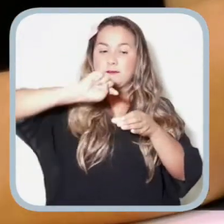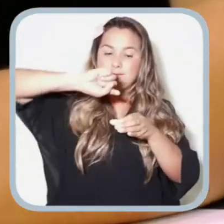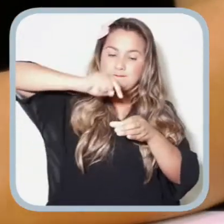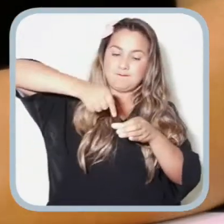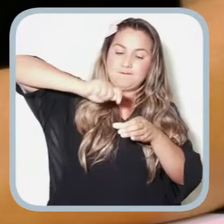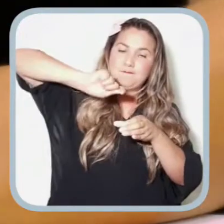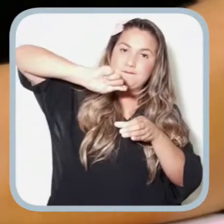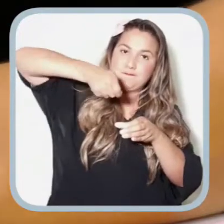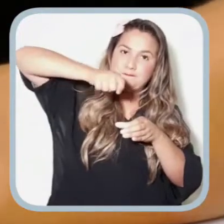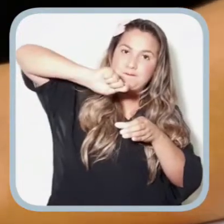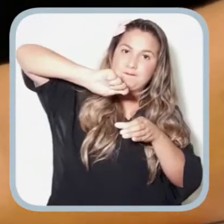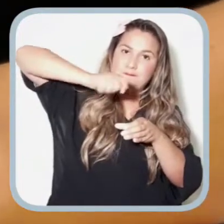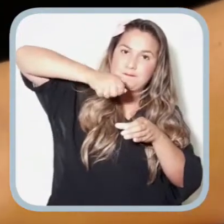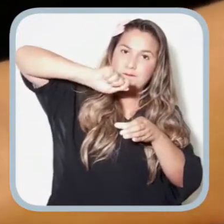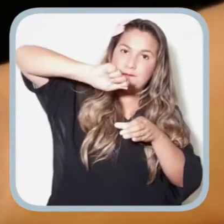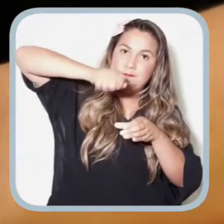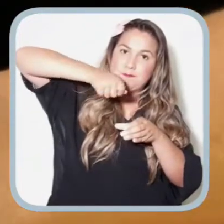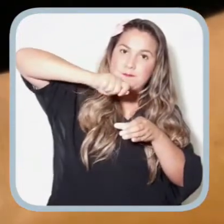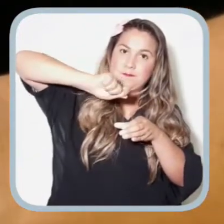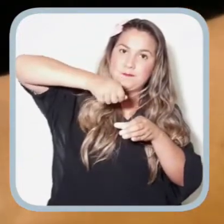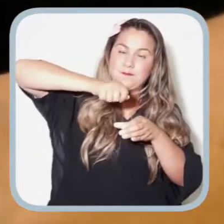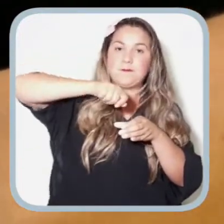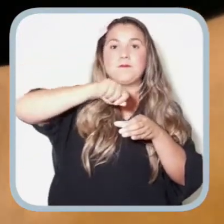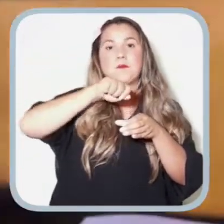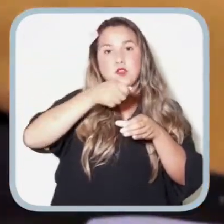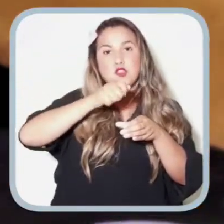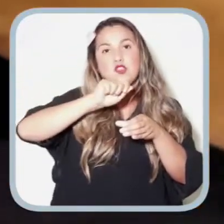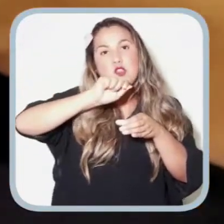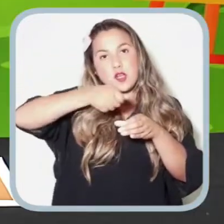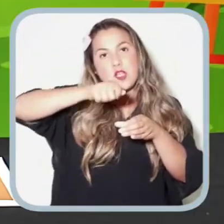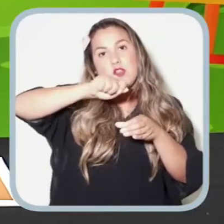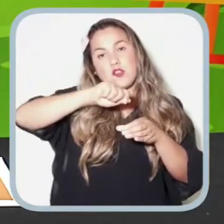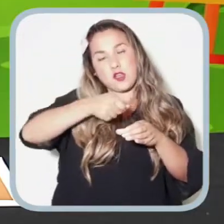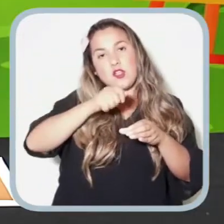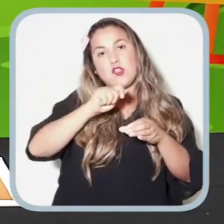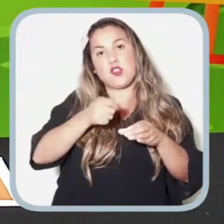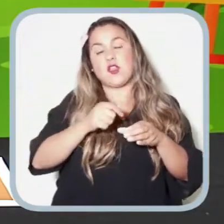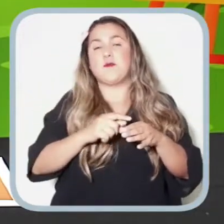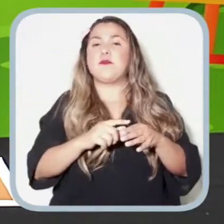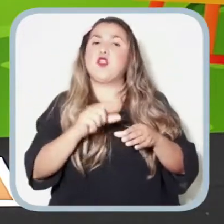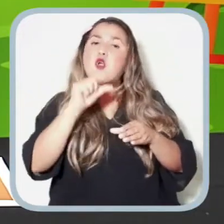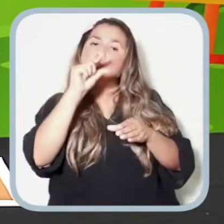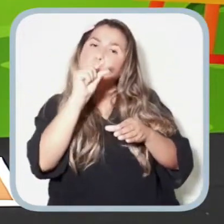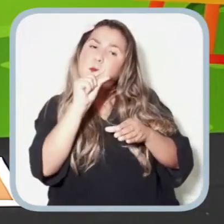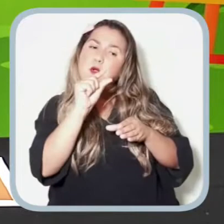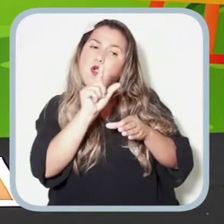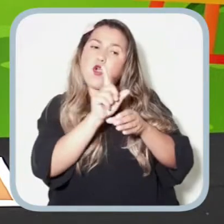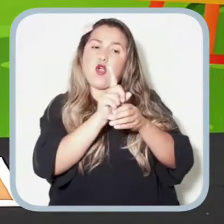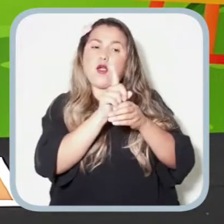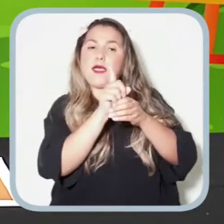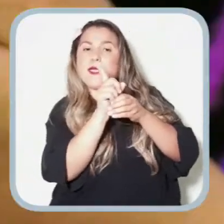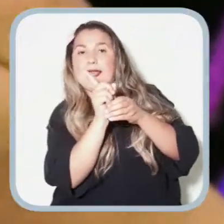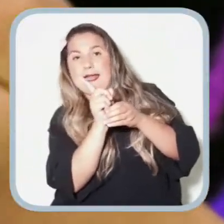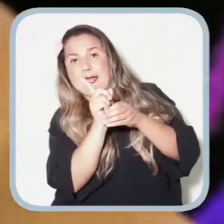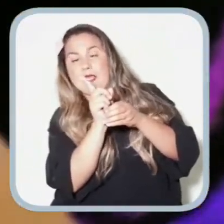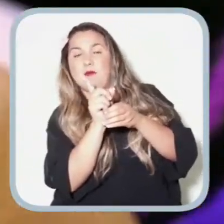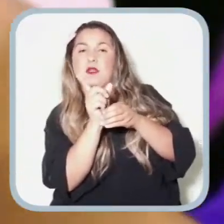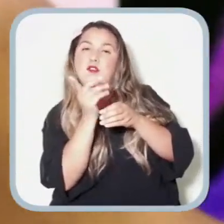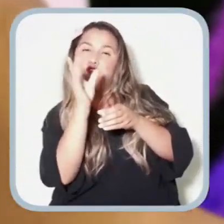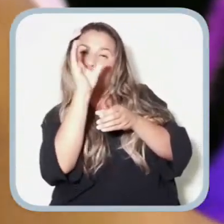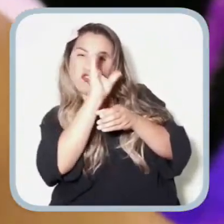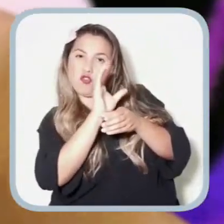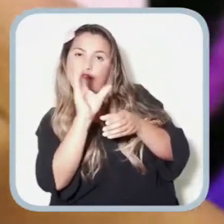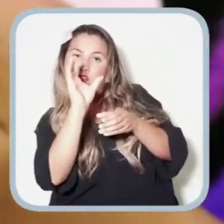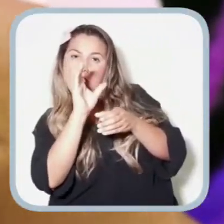atornillar este tornillo escuadra me va a quedar un poco inclinado porque estoy